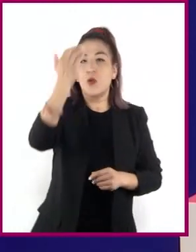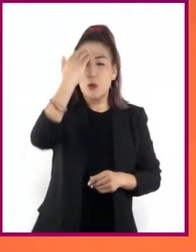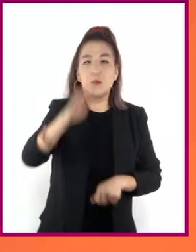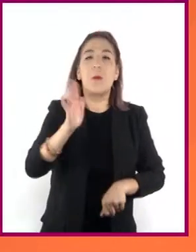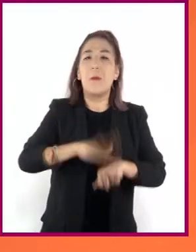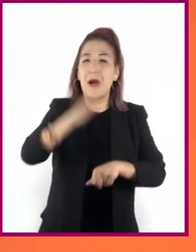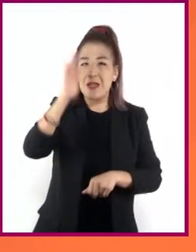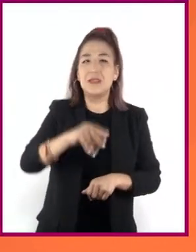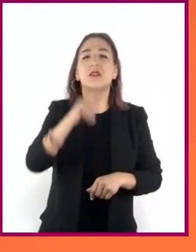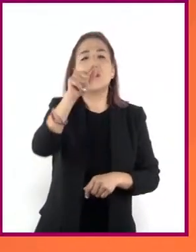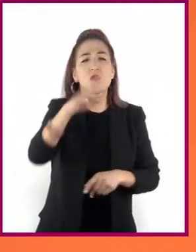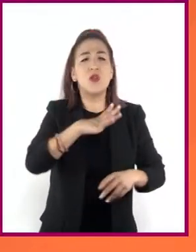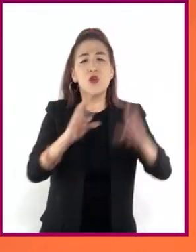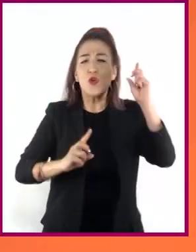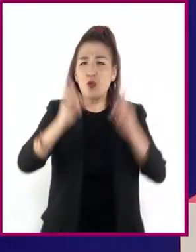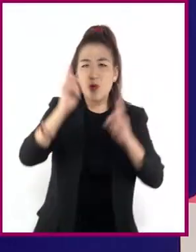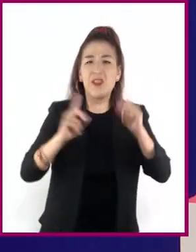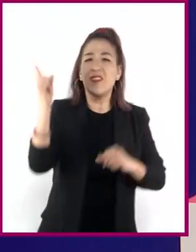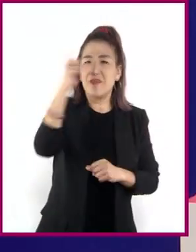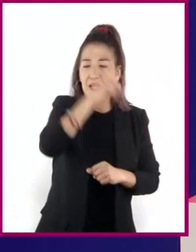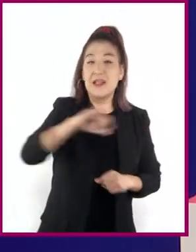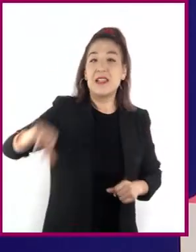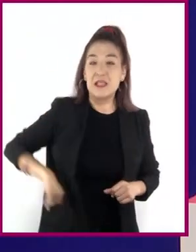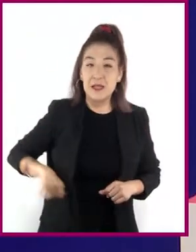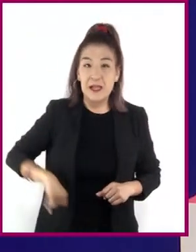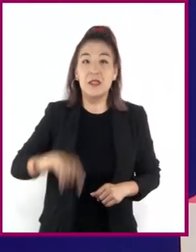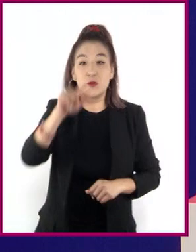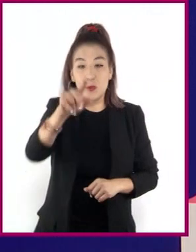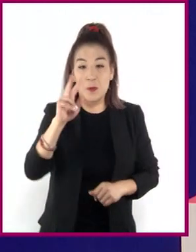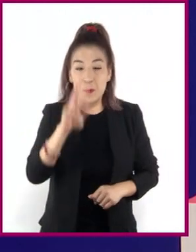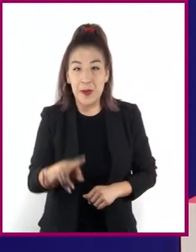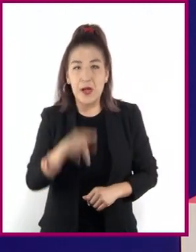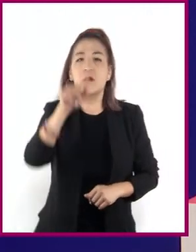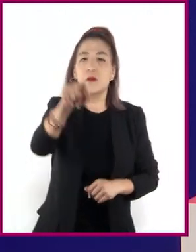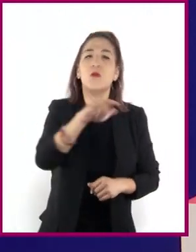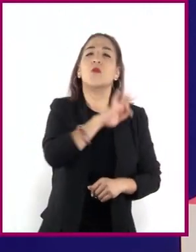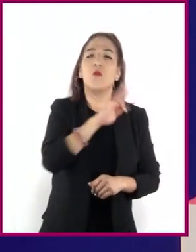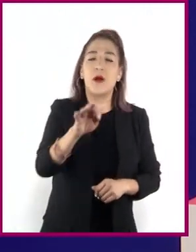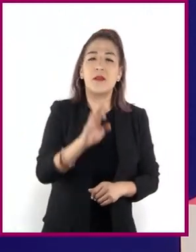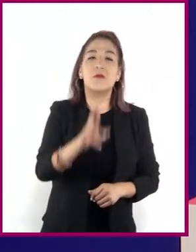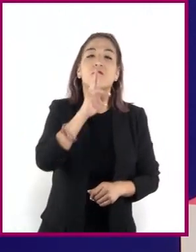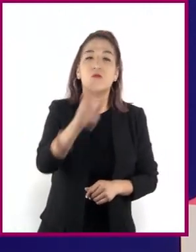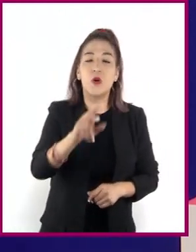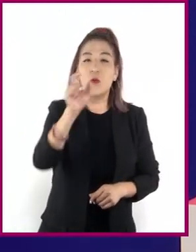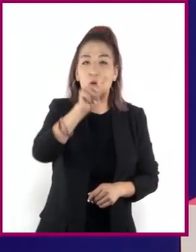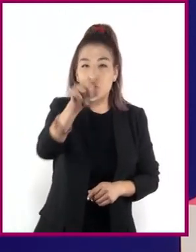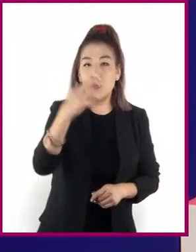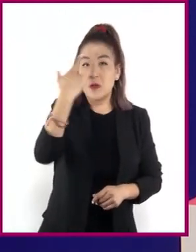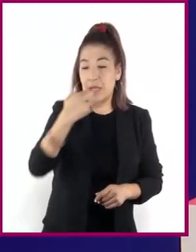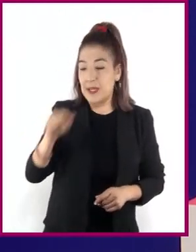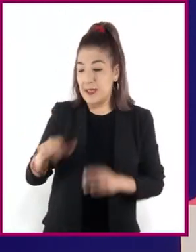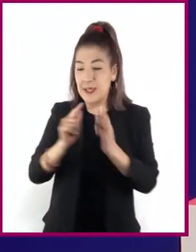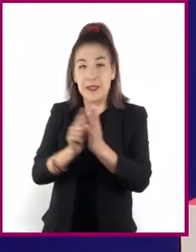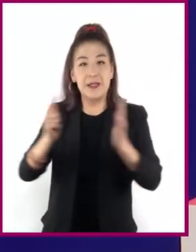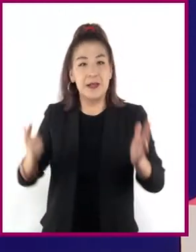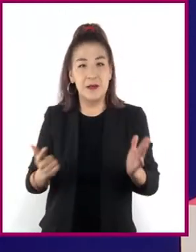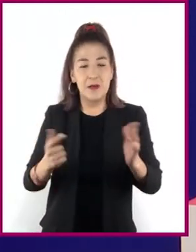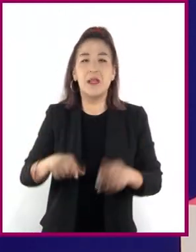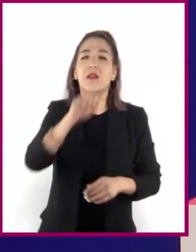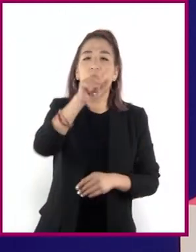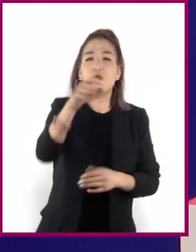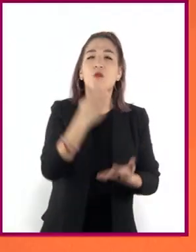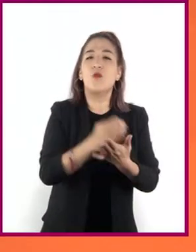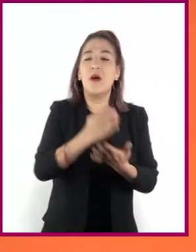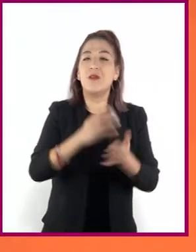así que las dudas inquietudes o dificultades que surjan las podrán resolver al momento de consultar su libro de texto y